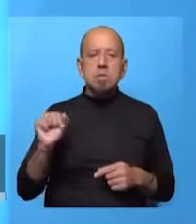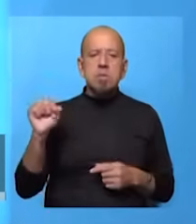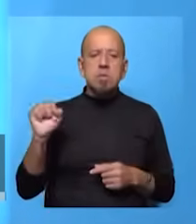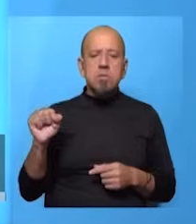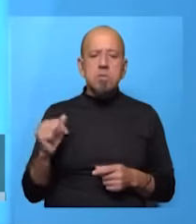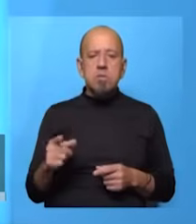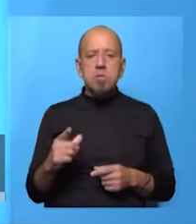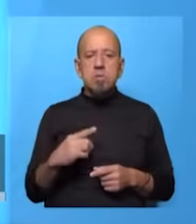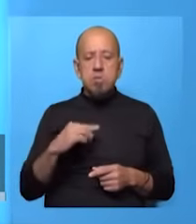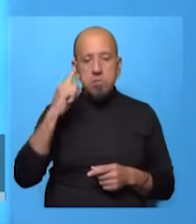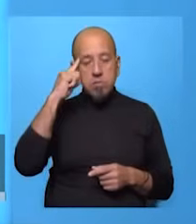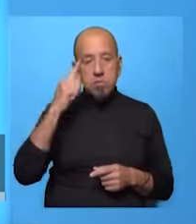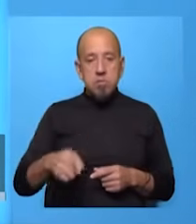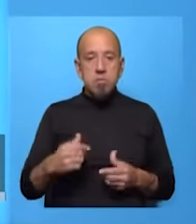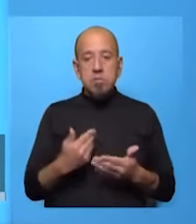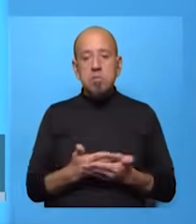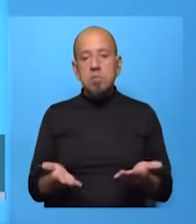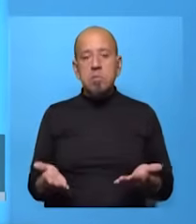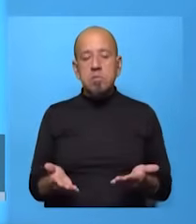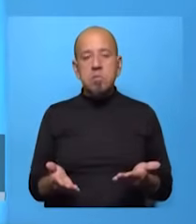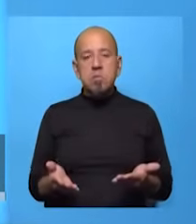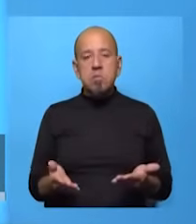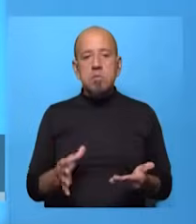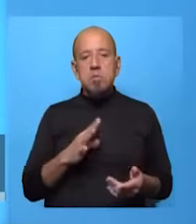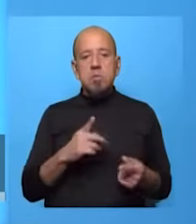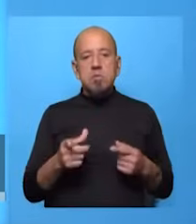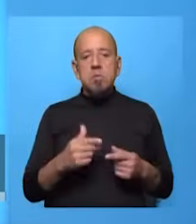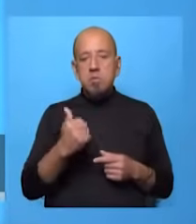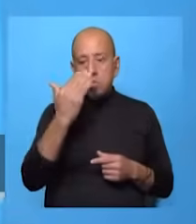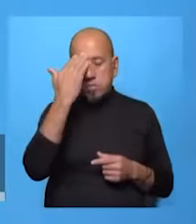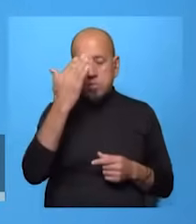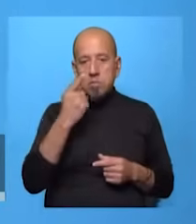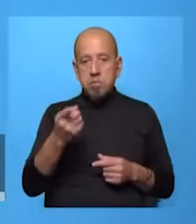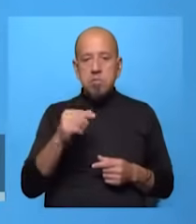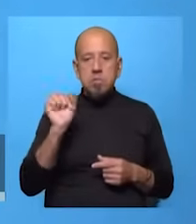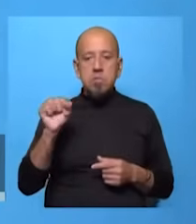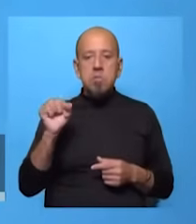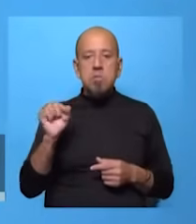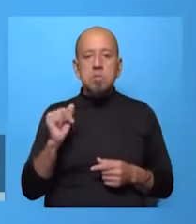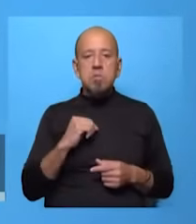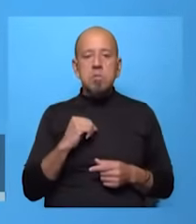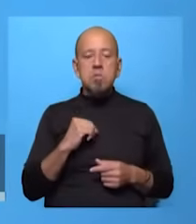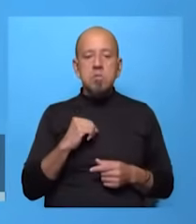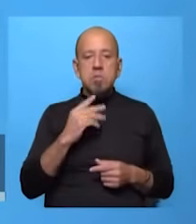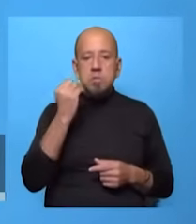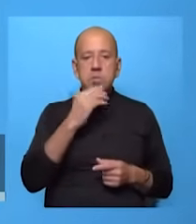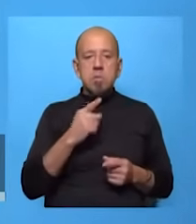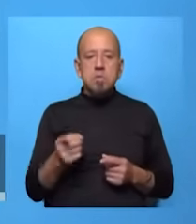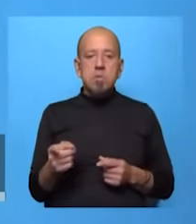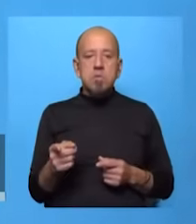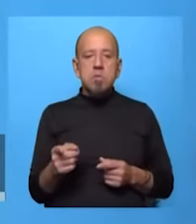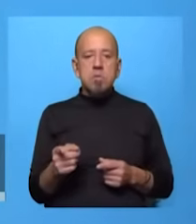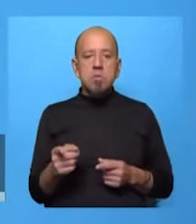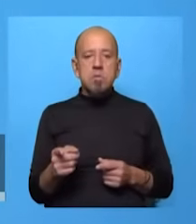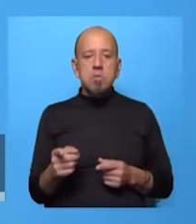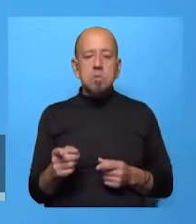demuestran que cuando colocan el frente amplio las encuestas los están posicionando mucho mejor que en el ciclo